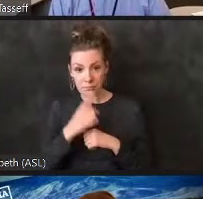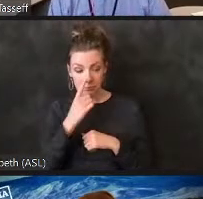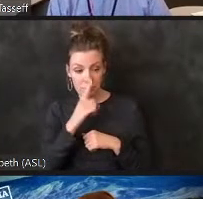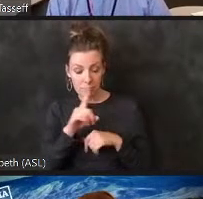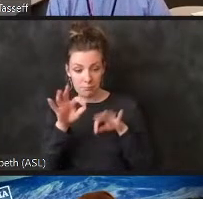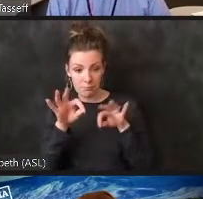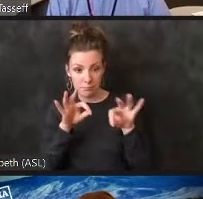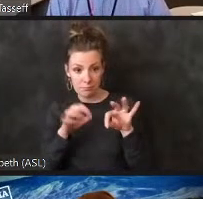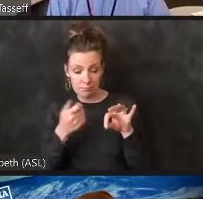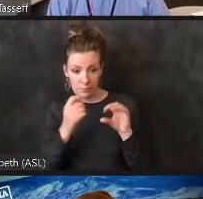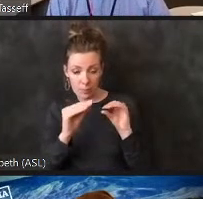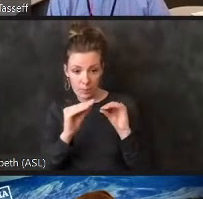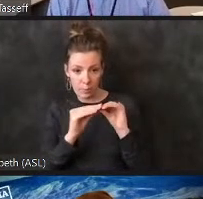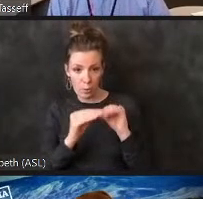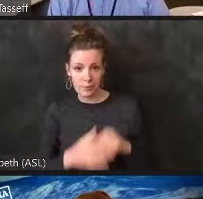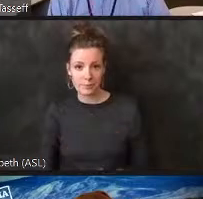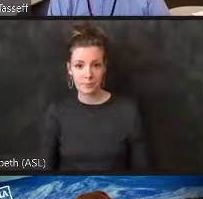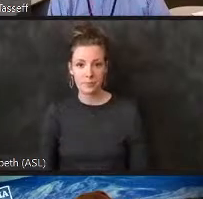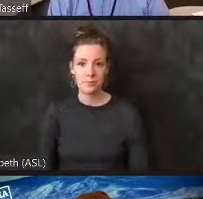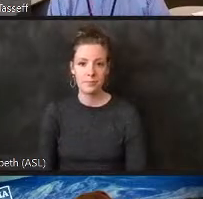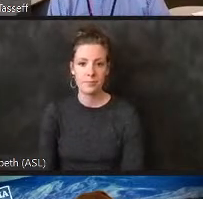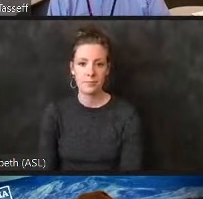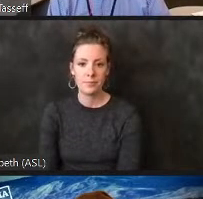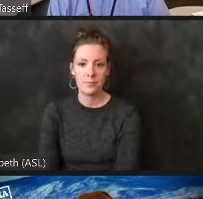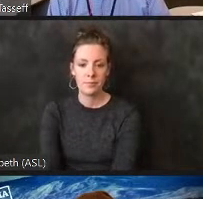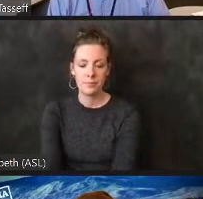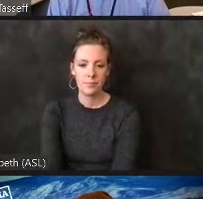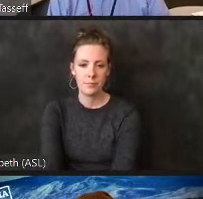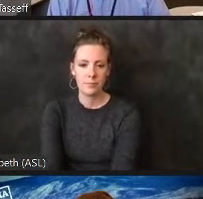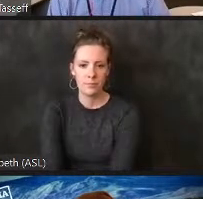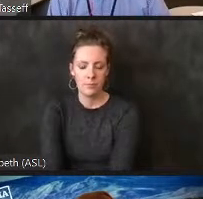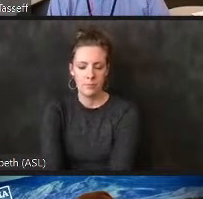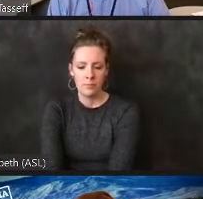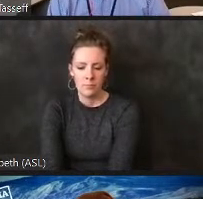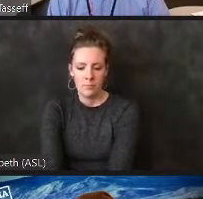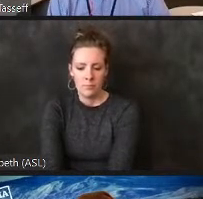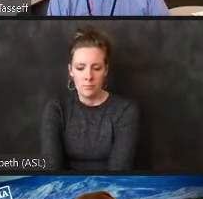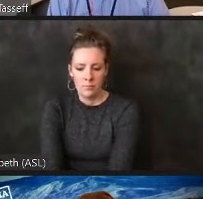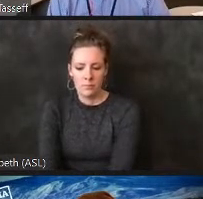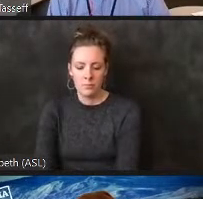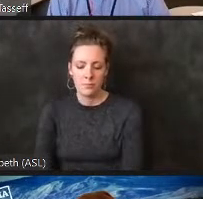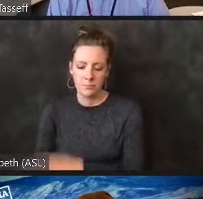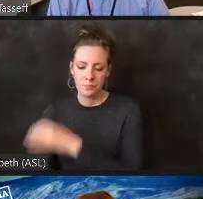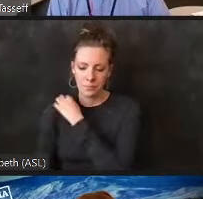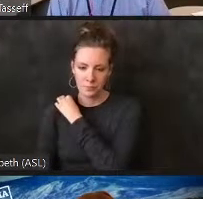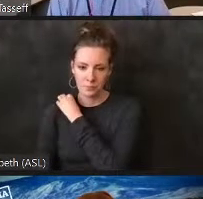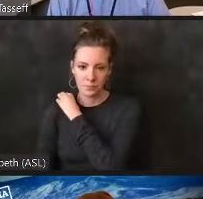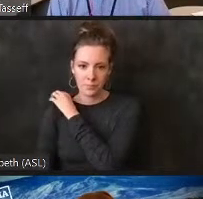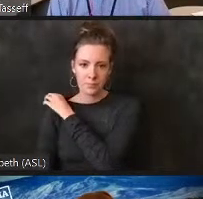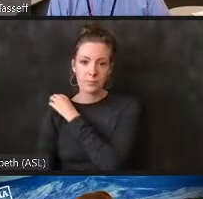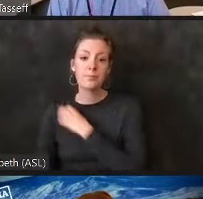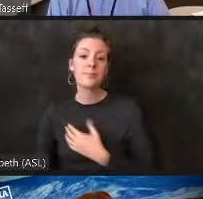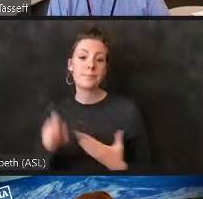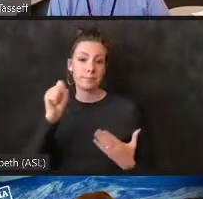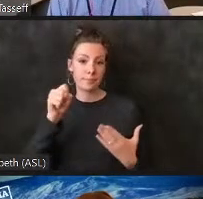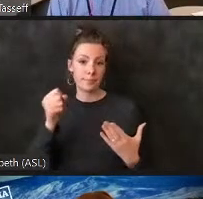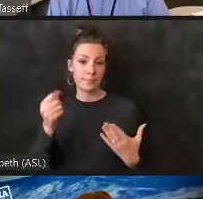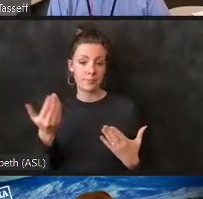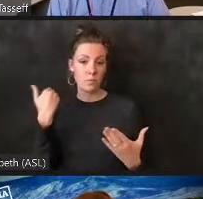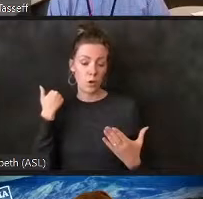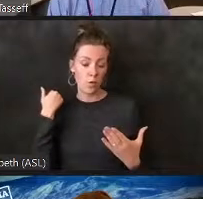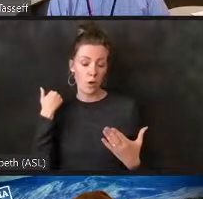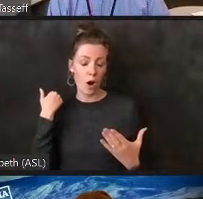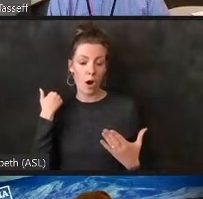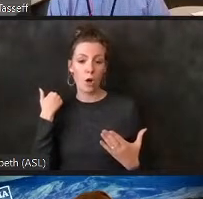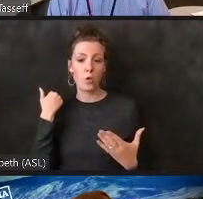more about that for those who may not know what you're referring to? Yeah, so what we had been doing is just going through. Lo que